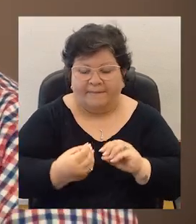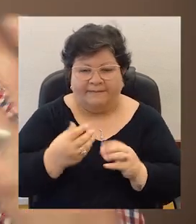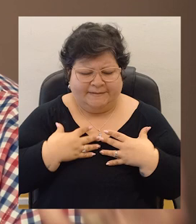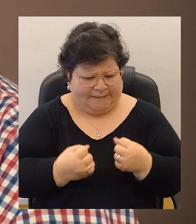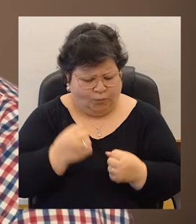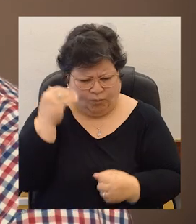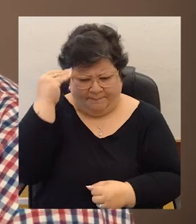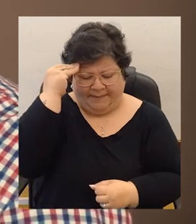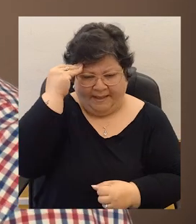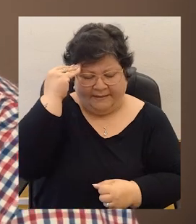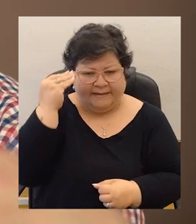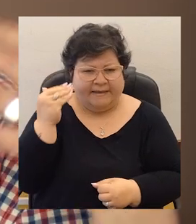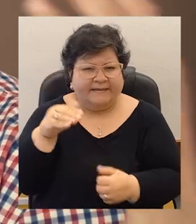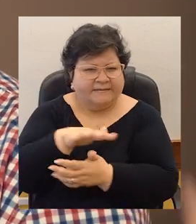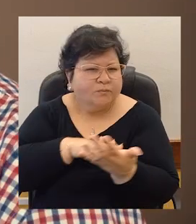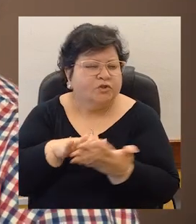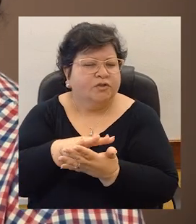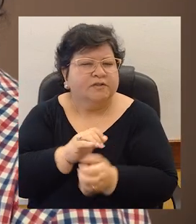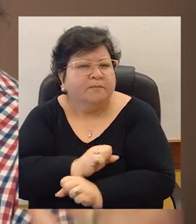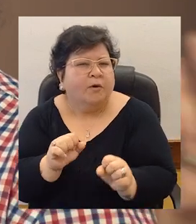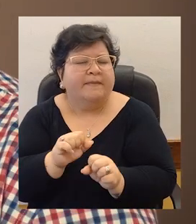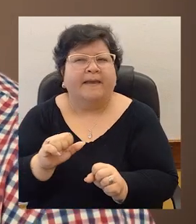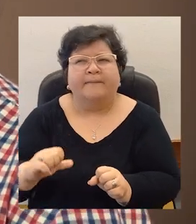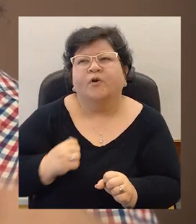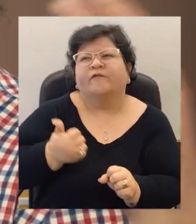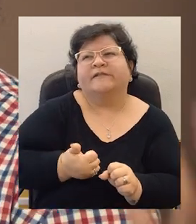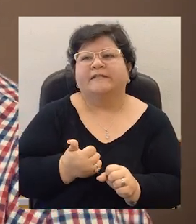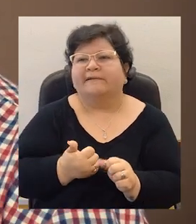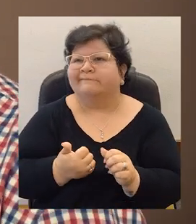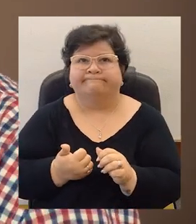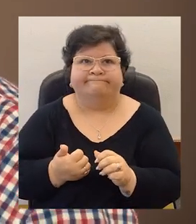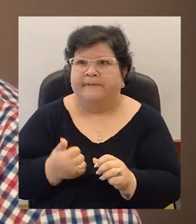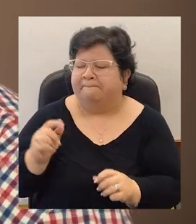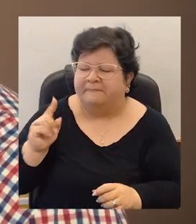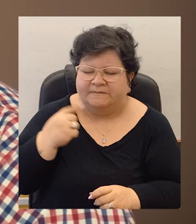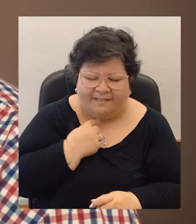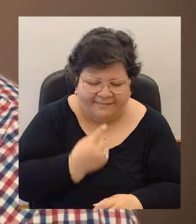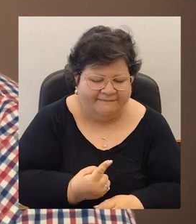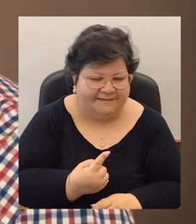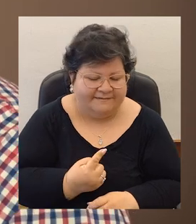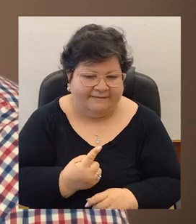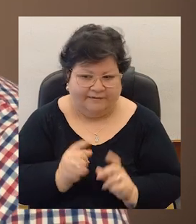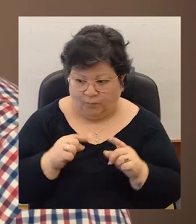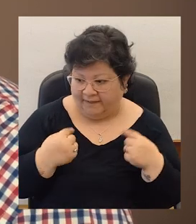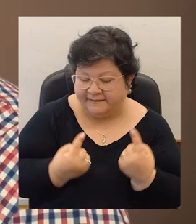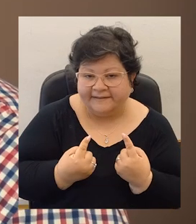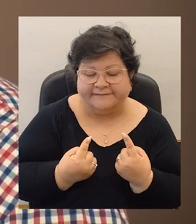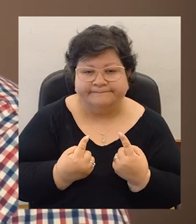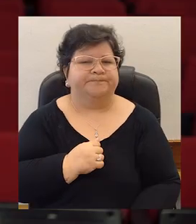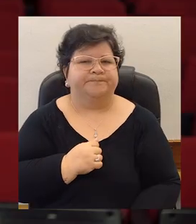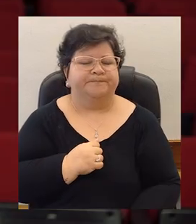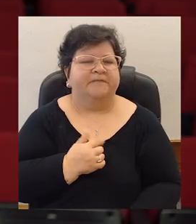aspecto donde pueden aprovecharse de nuestras principales frías fragilidades en términos de salud mental para para hacer por ejemplo